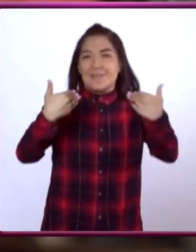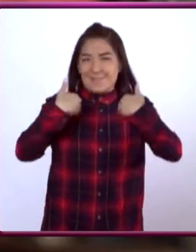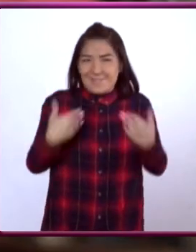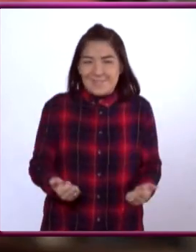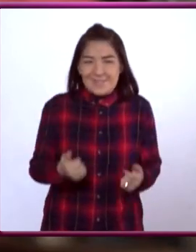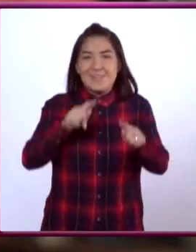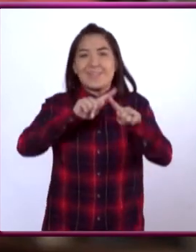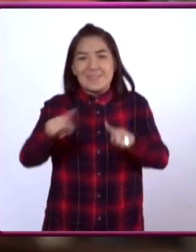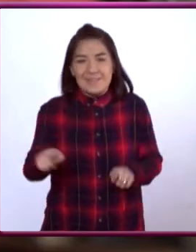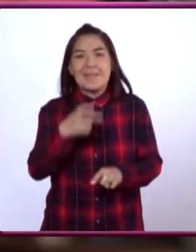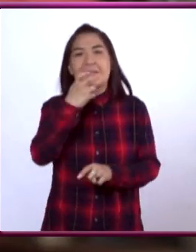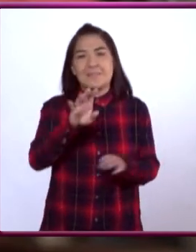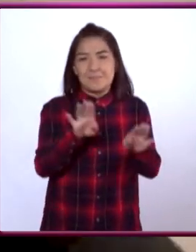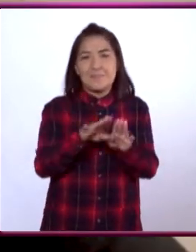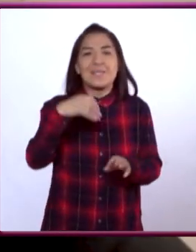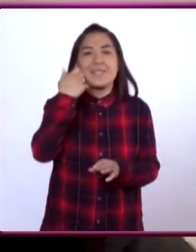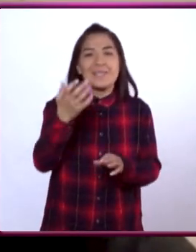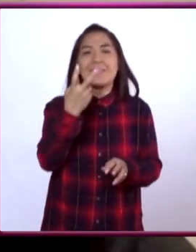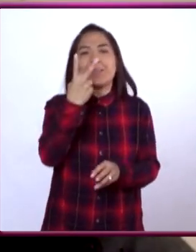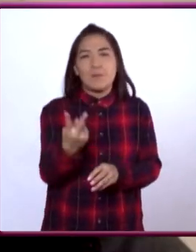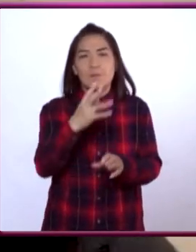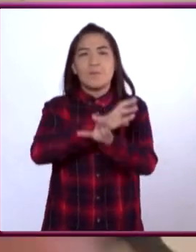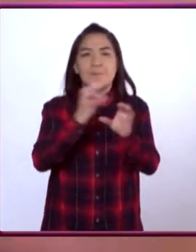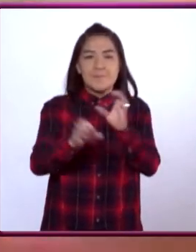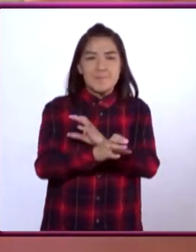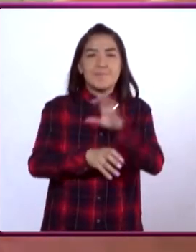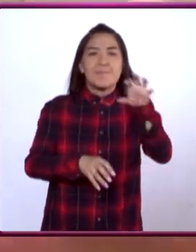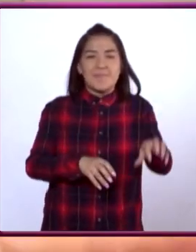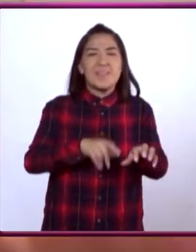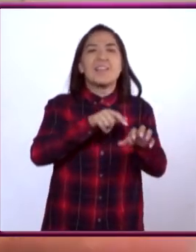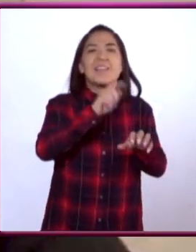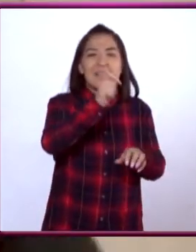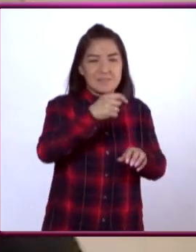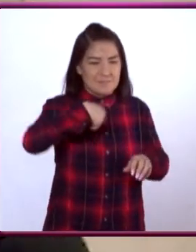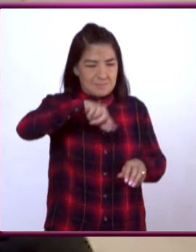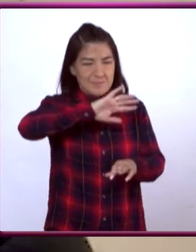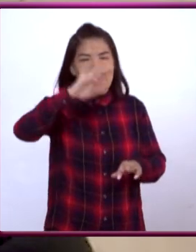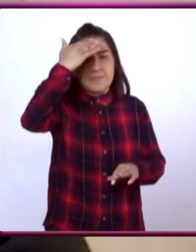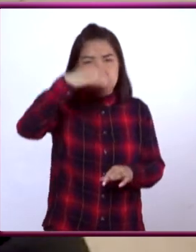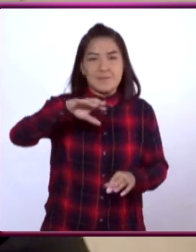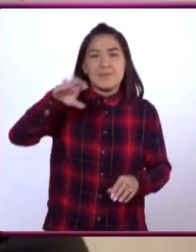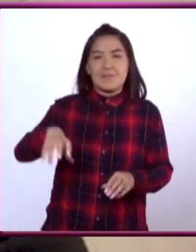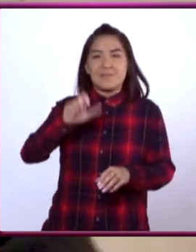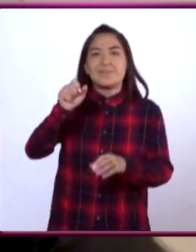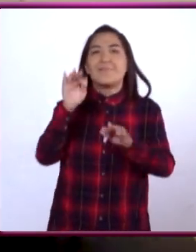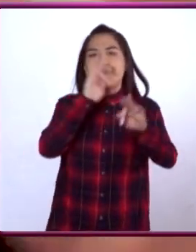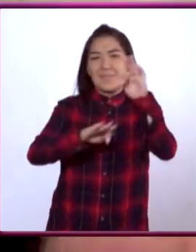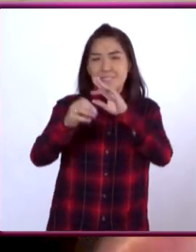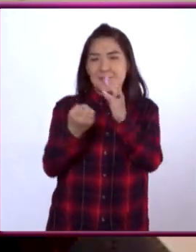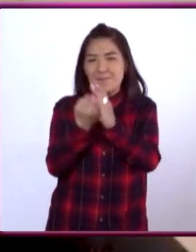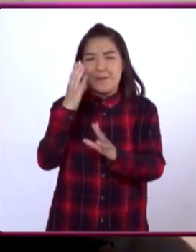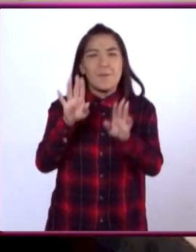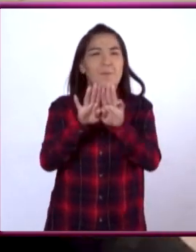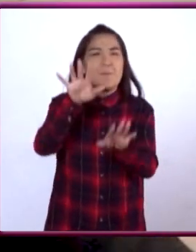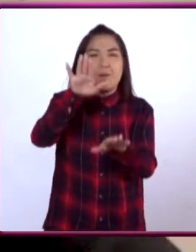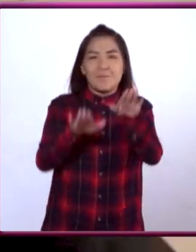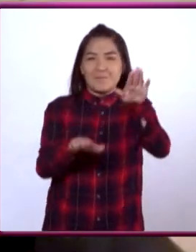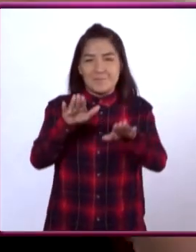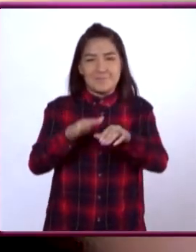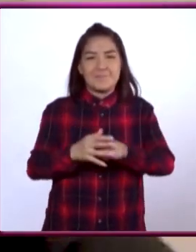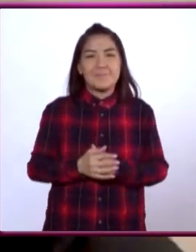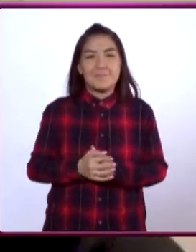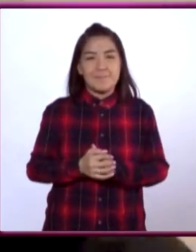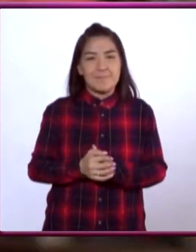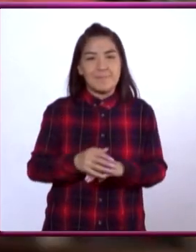nueva que estamos entendiendo y es lo que queremos generar. Las dos cosas, entender con mucha precisión lo que sabemos y generar física nueva. Es como